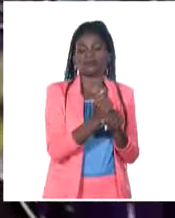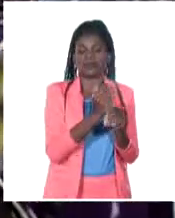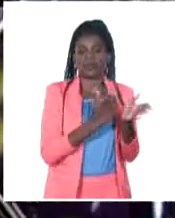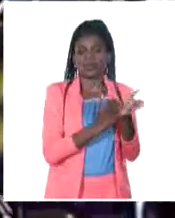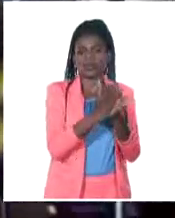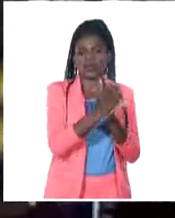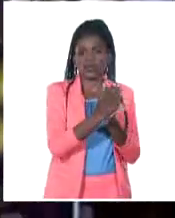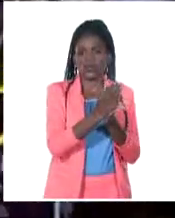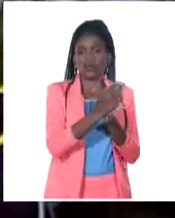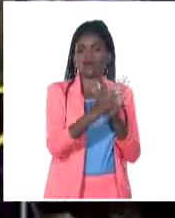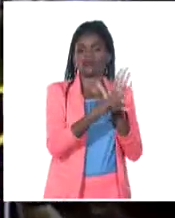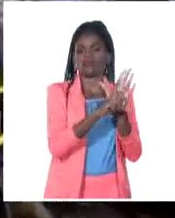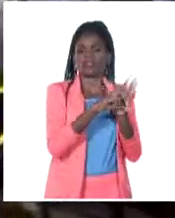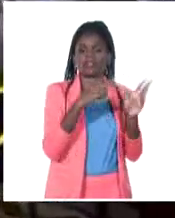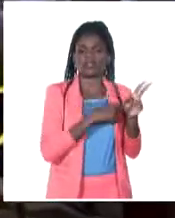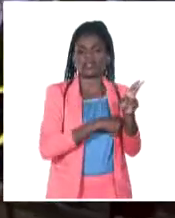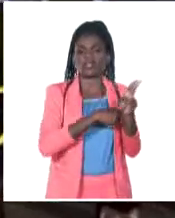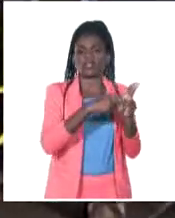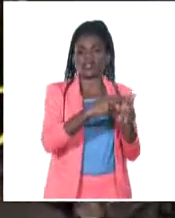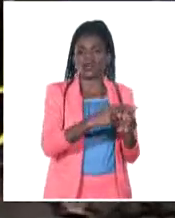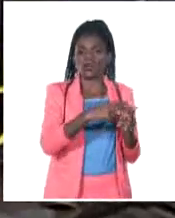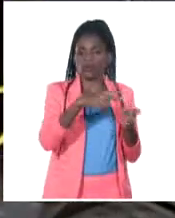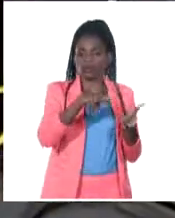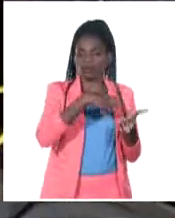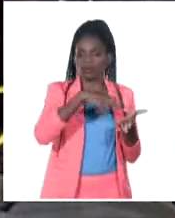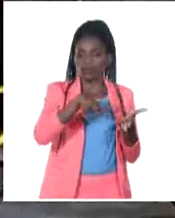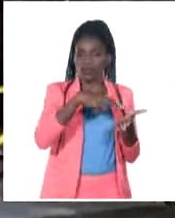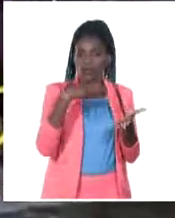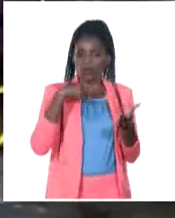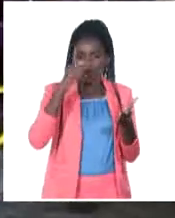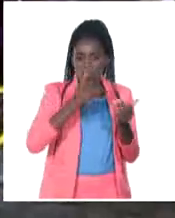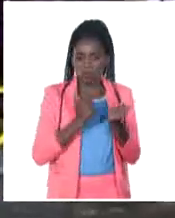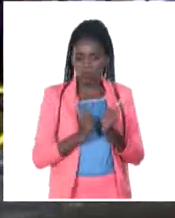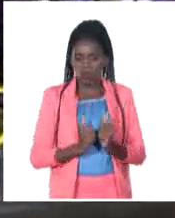el legado del danzón por las siguientes generaciones.